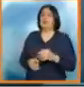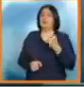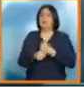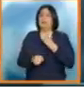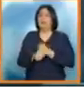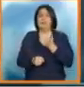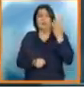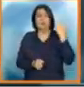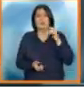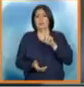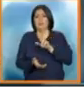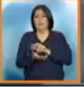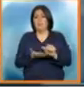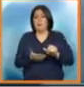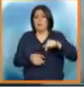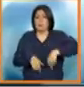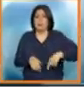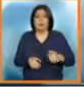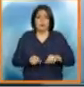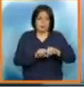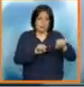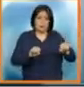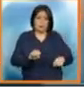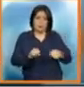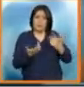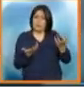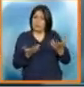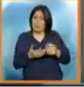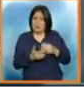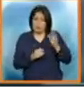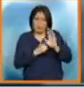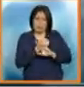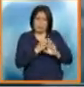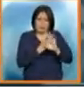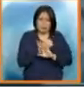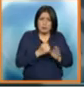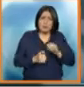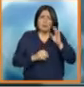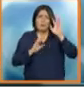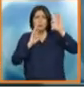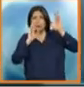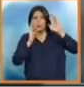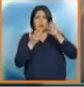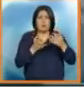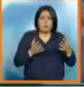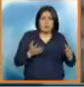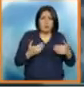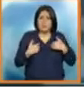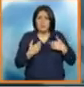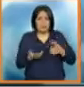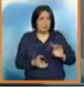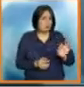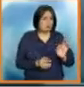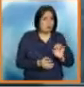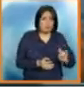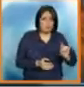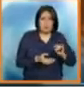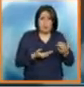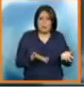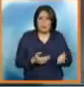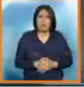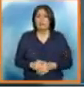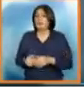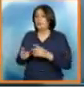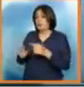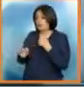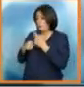hace 3 meses con este sistema de seguridad, haciendo uso mucho de la creatividad y objetos que hemos tenido nosotros en desuso aquí en la institución, ¿no? Es lo